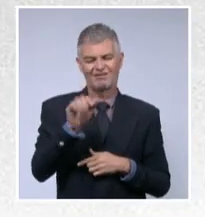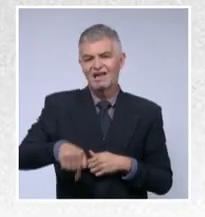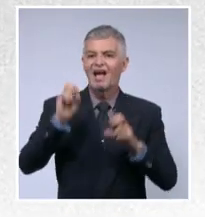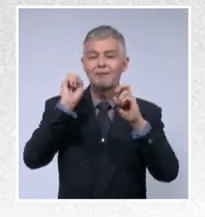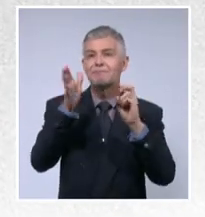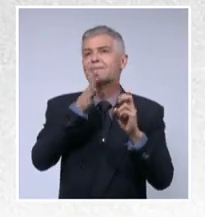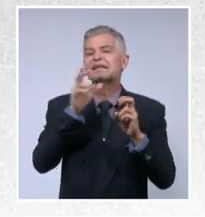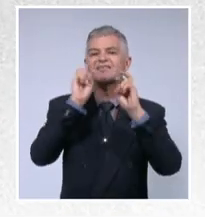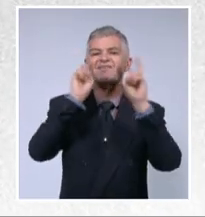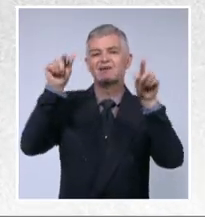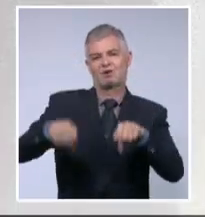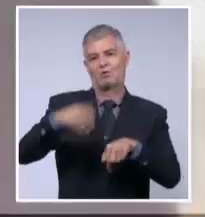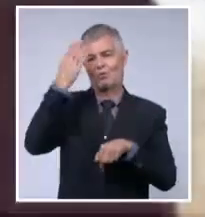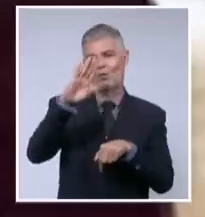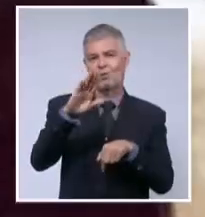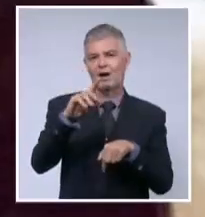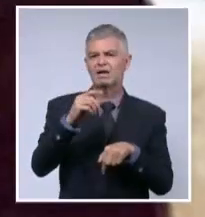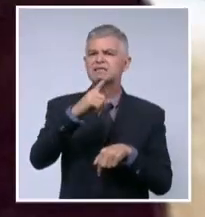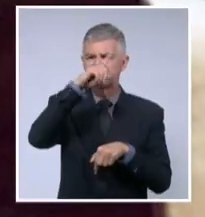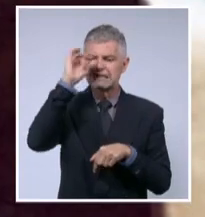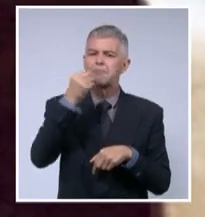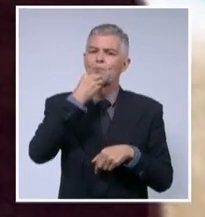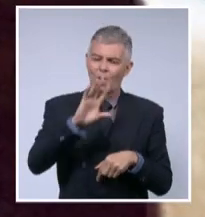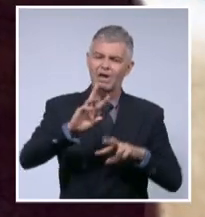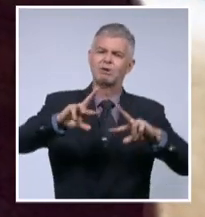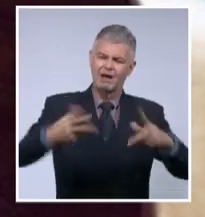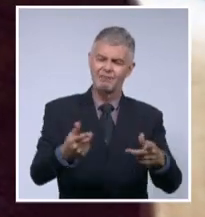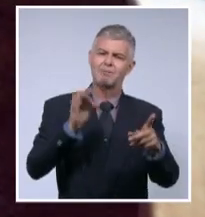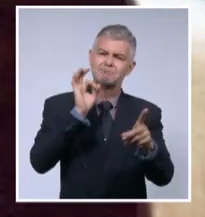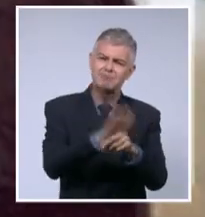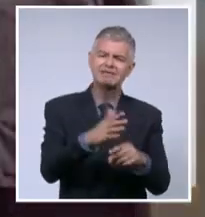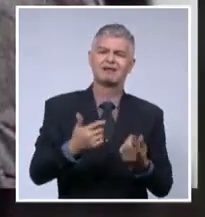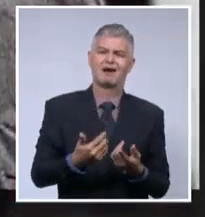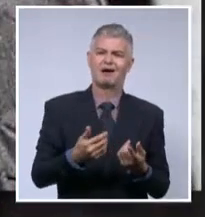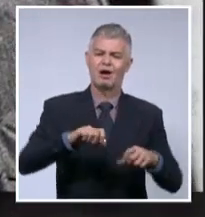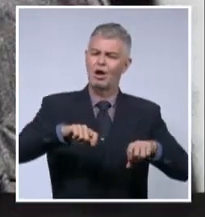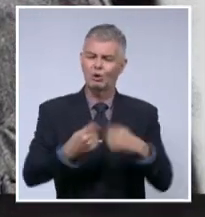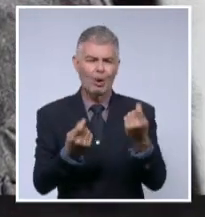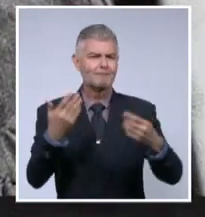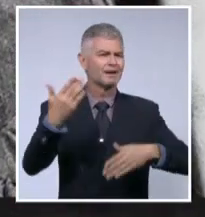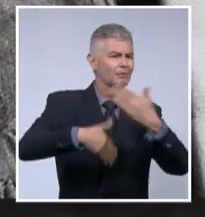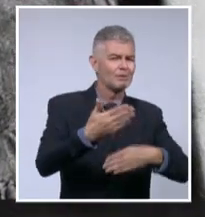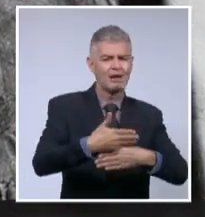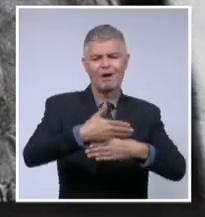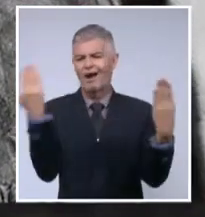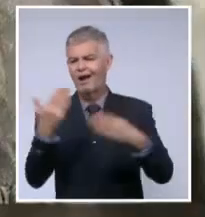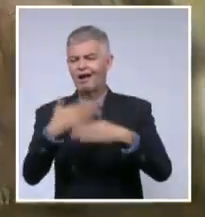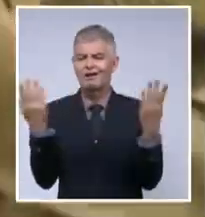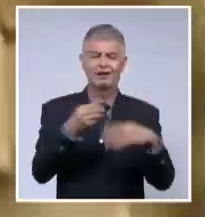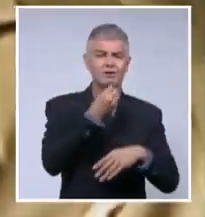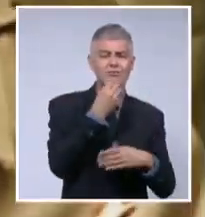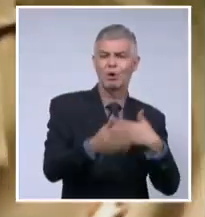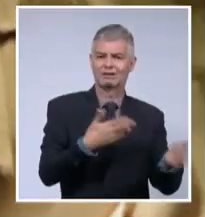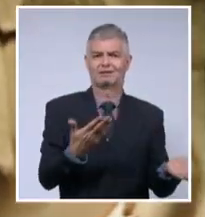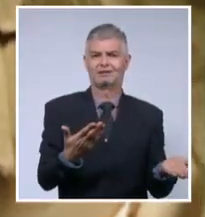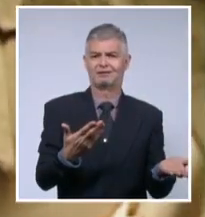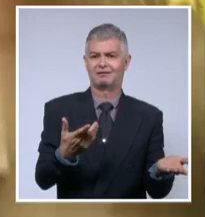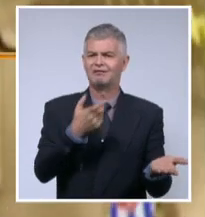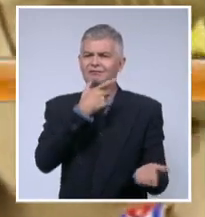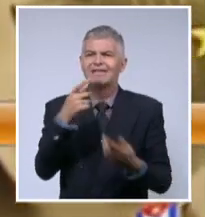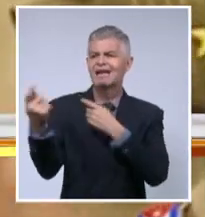decir que sí se puede y volver a empezar, rompiendo límites, paradigmas, fronteras. Nos enseñó todo lo que